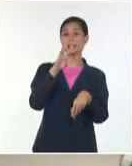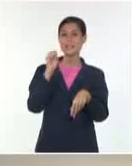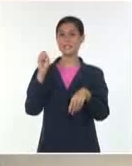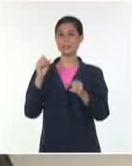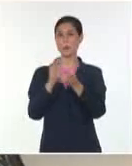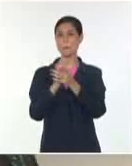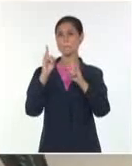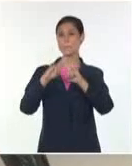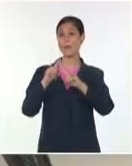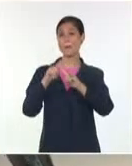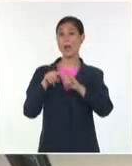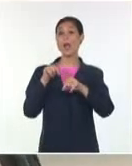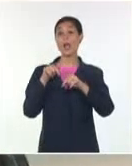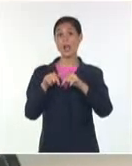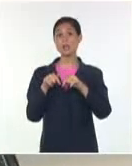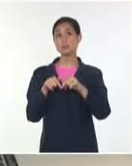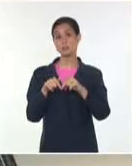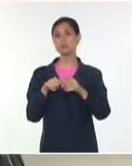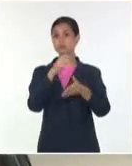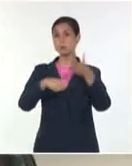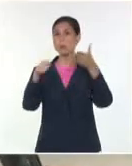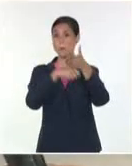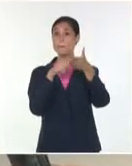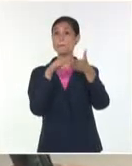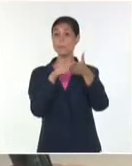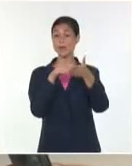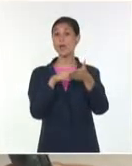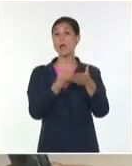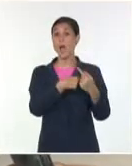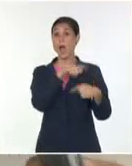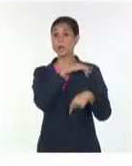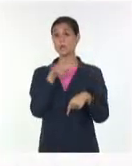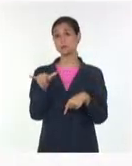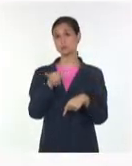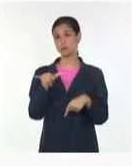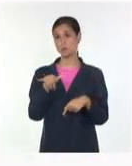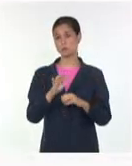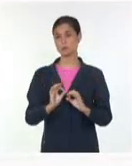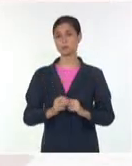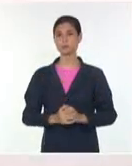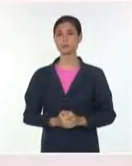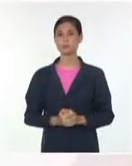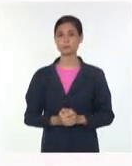valor muy aproximado a lo que sucedió ayer. Ayer, como le decía, fue 401 megawatts de afectación.